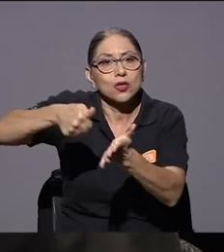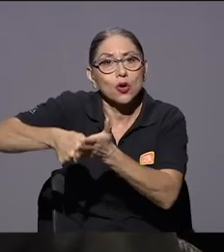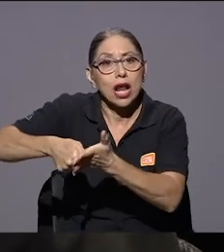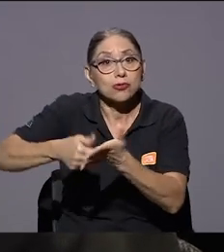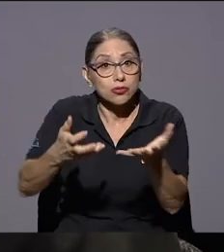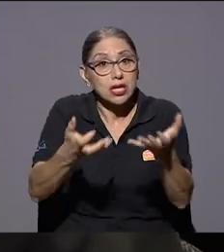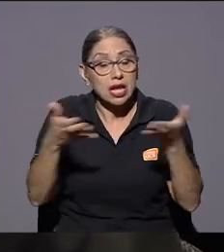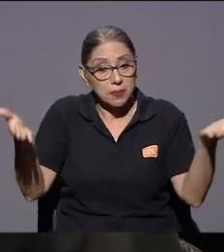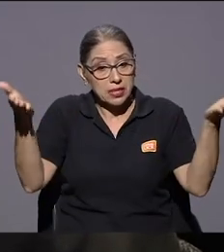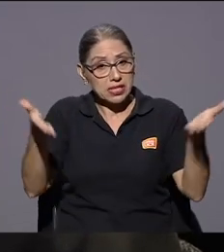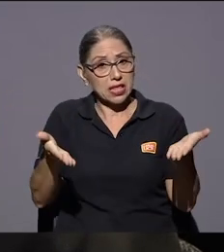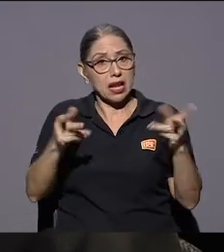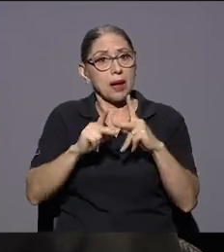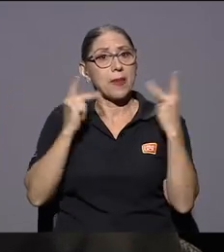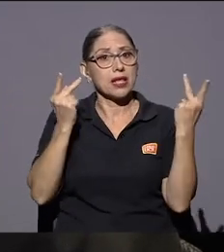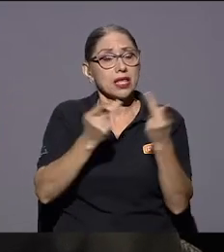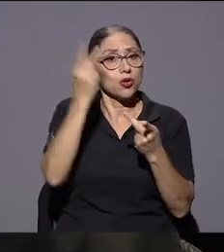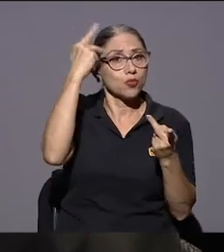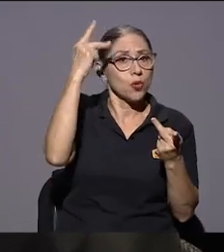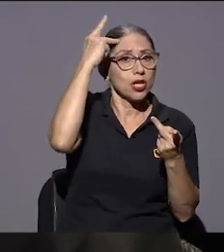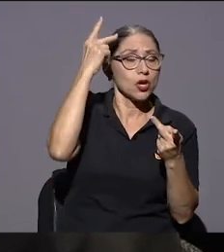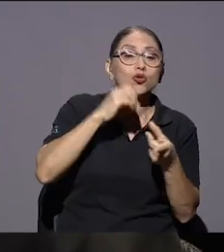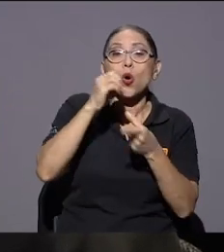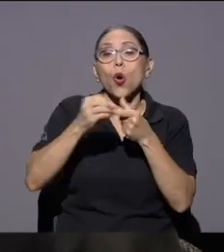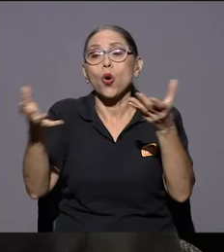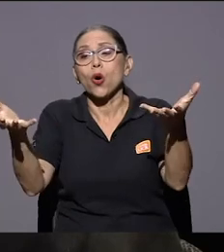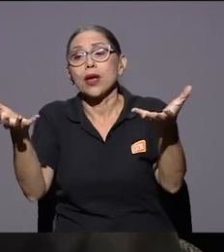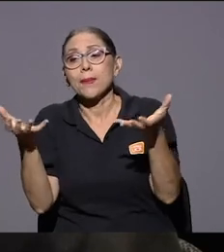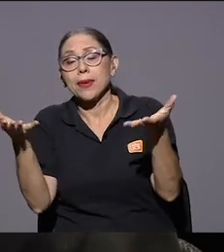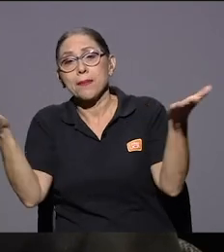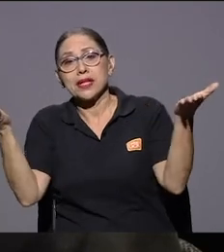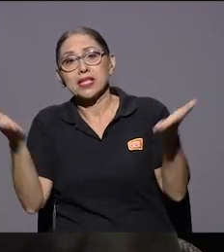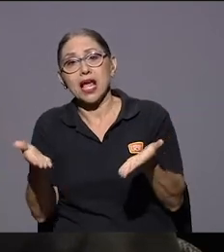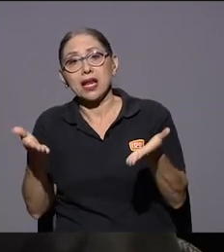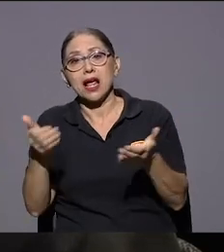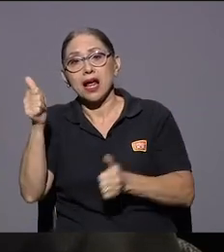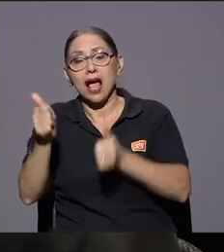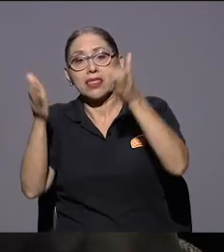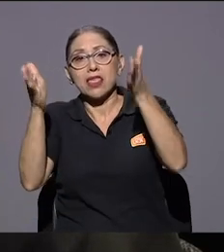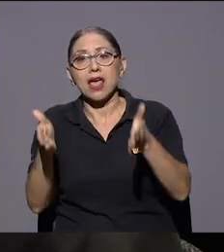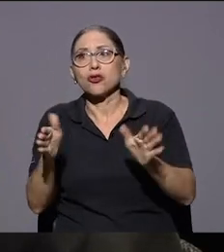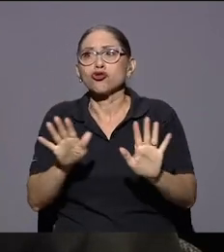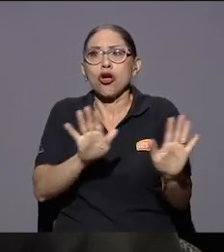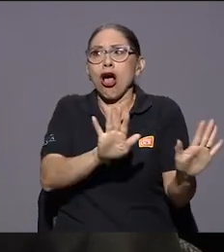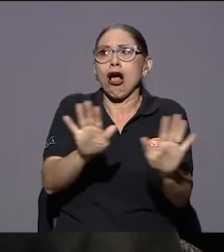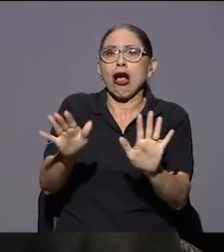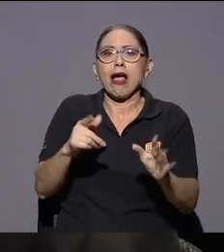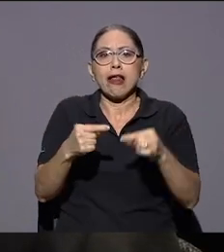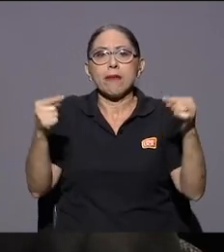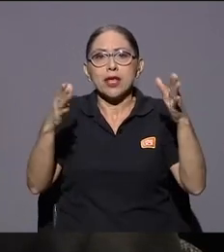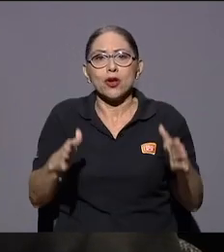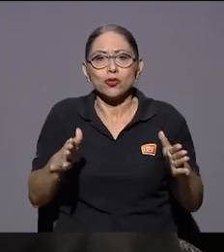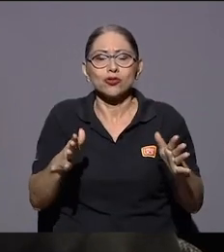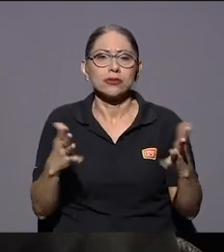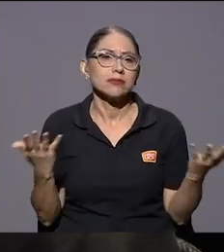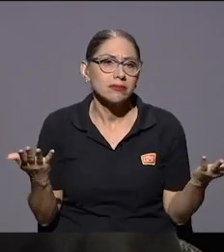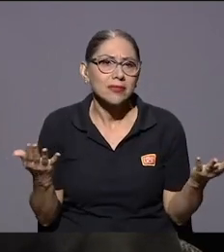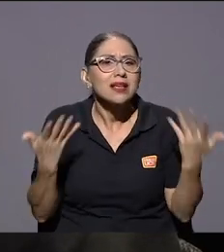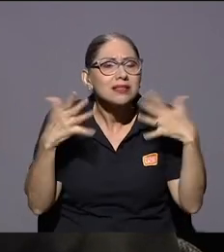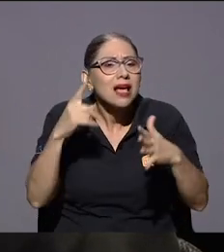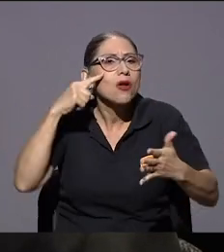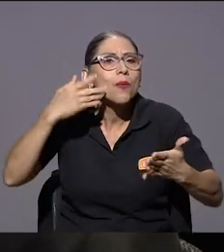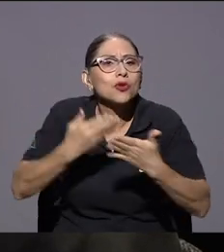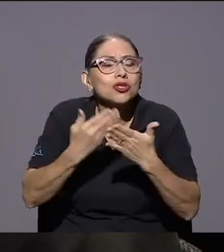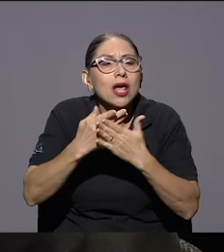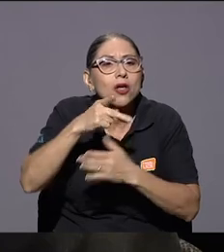partidos políticos o a candidatos o candidatas como enemigos absolutos, eso finalmente, como lo ha mostrado el PAC y sus abrazos